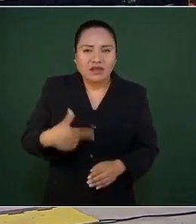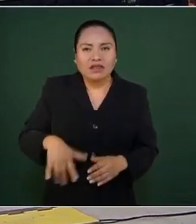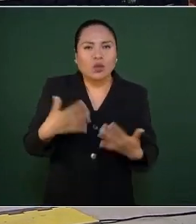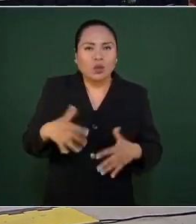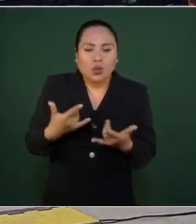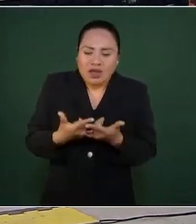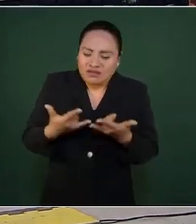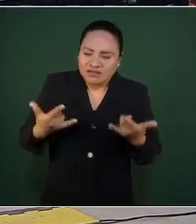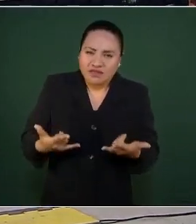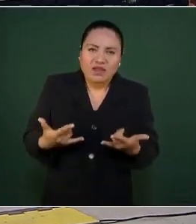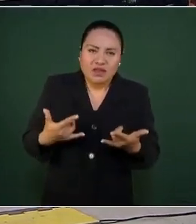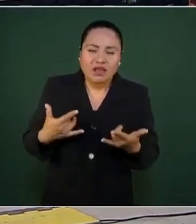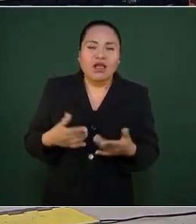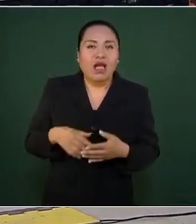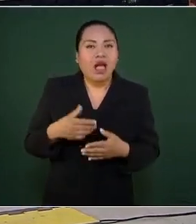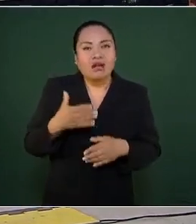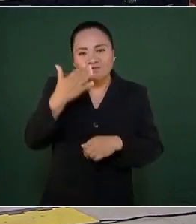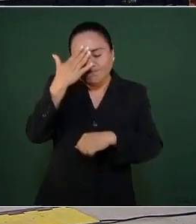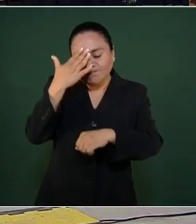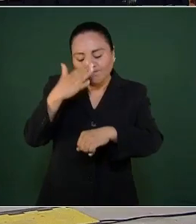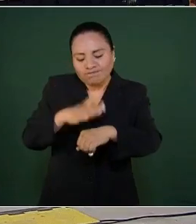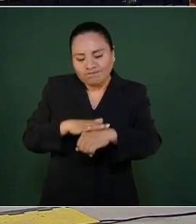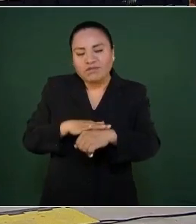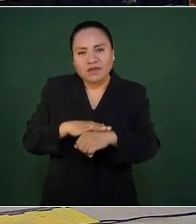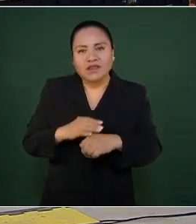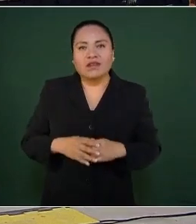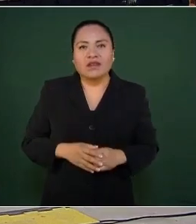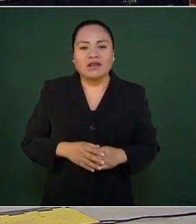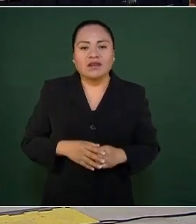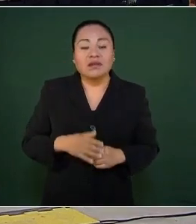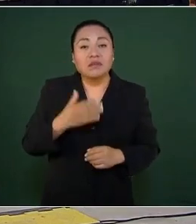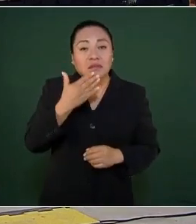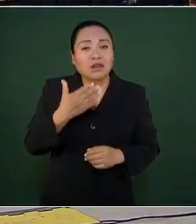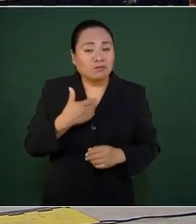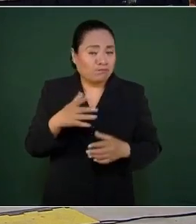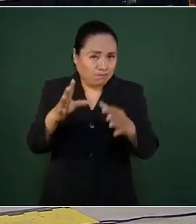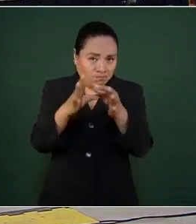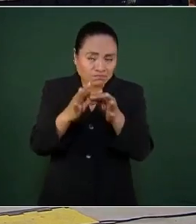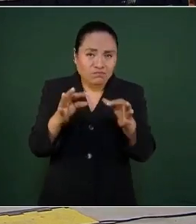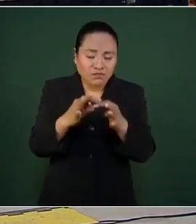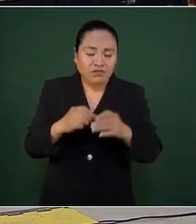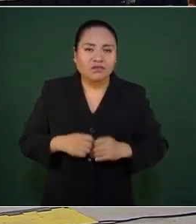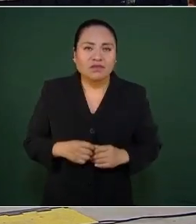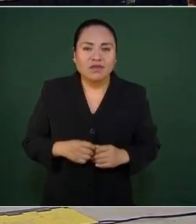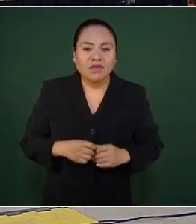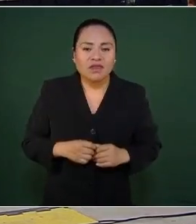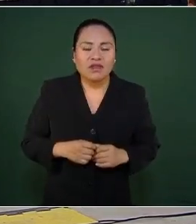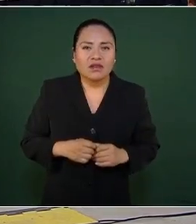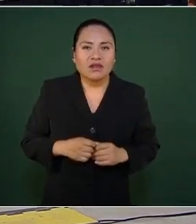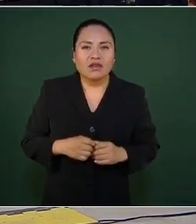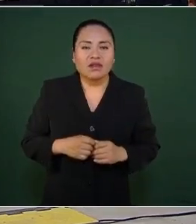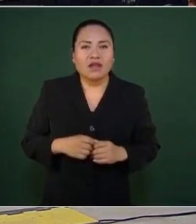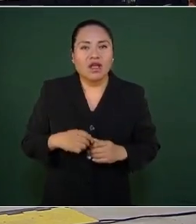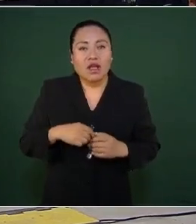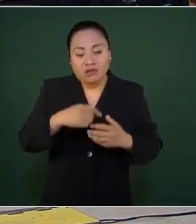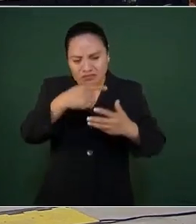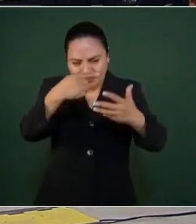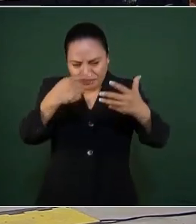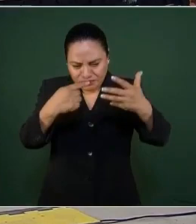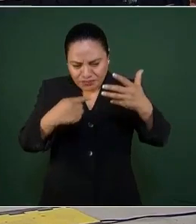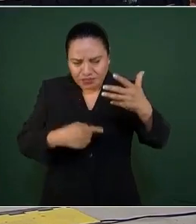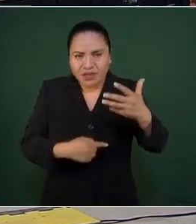historia, resulta oportuno señalar que al abrazar los principios y el